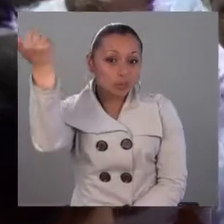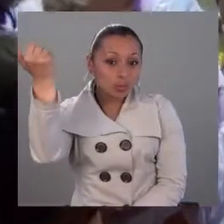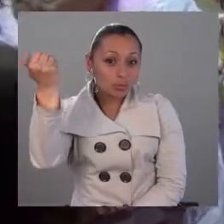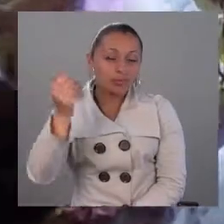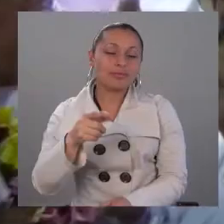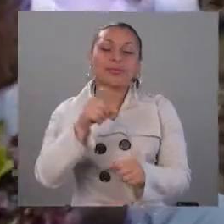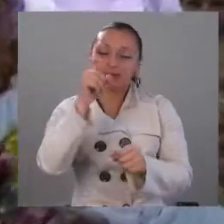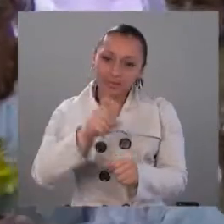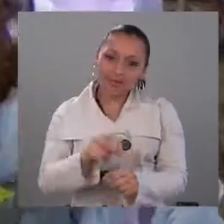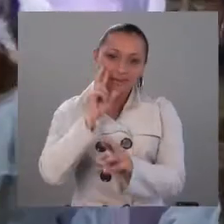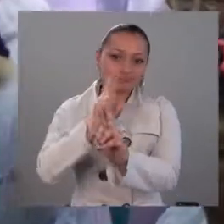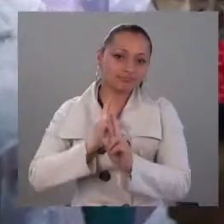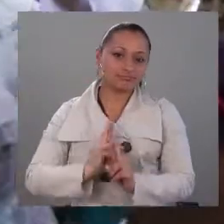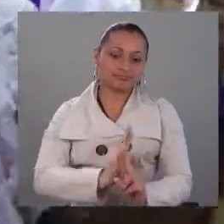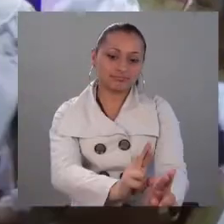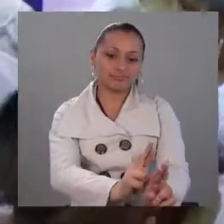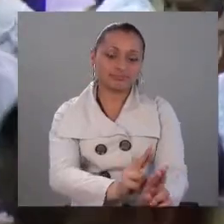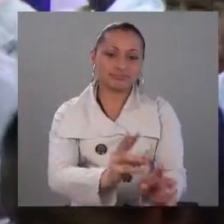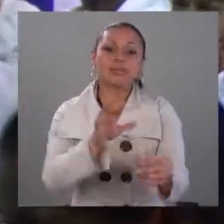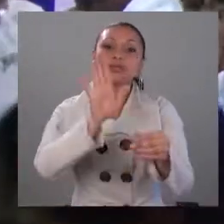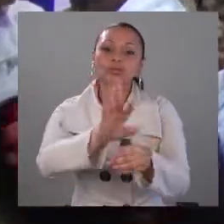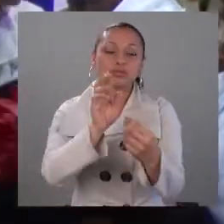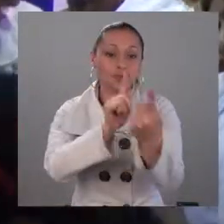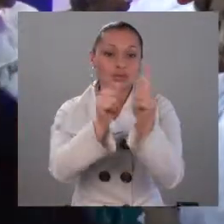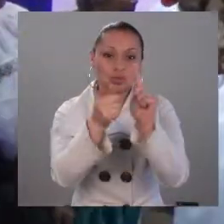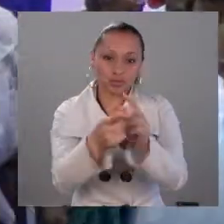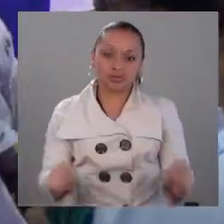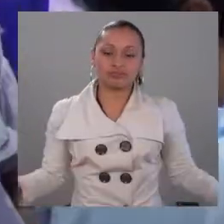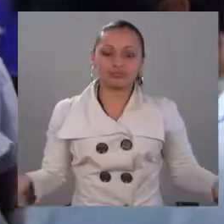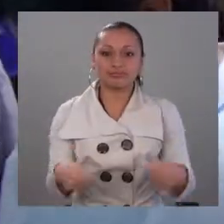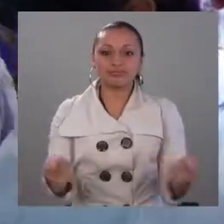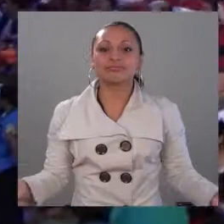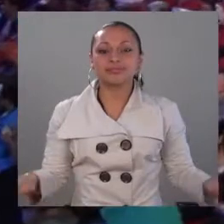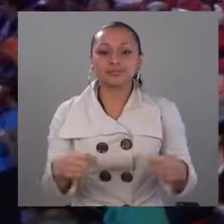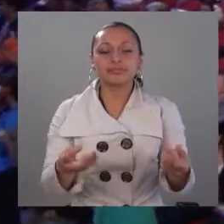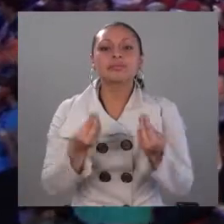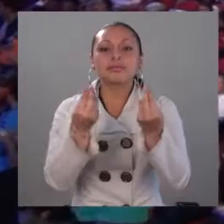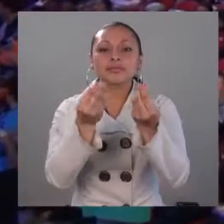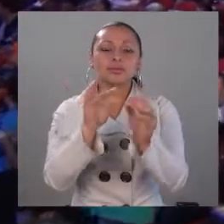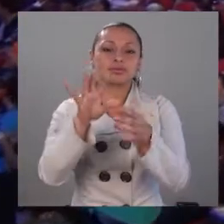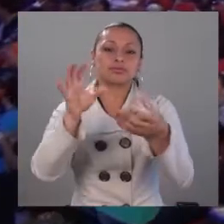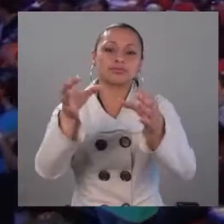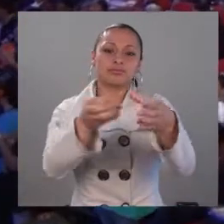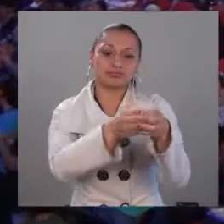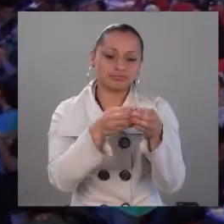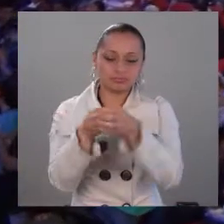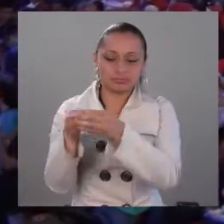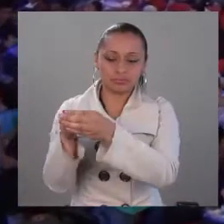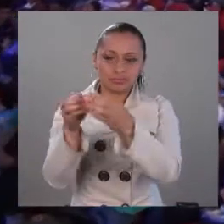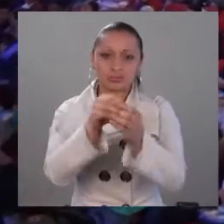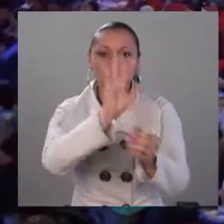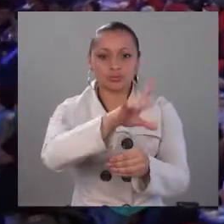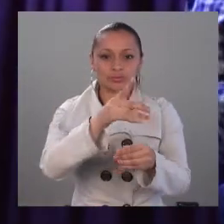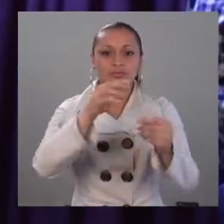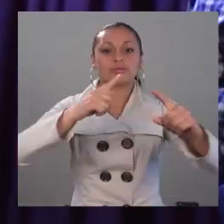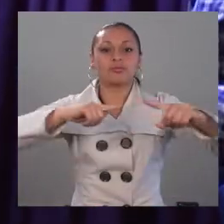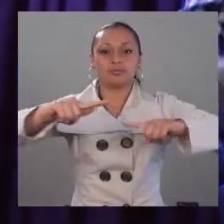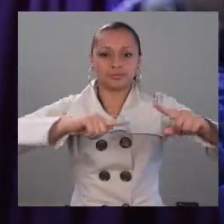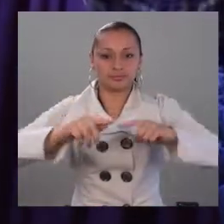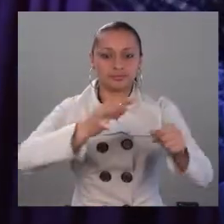tener este reconocimiento. Este encuentro de danzas, que es un evento conjunto entre la